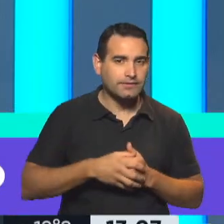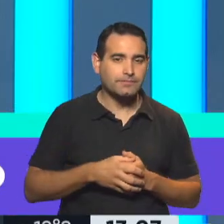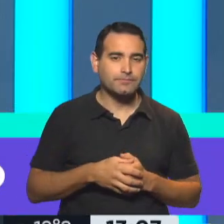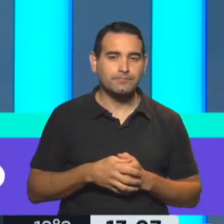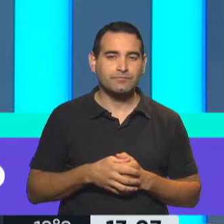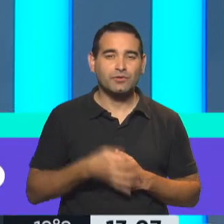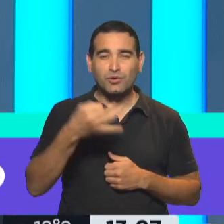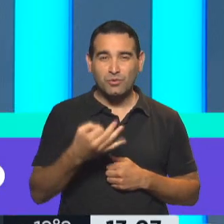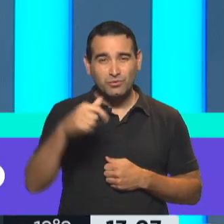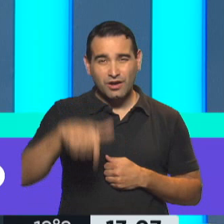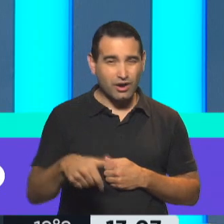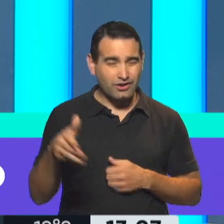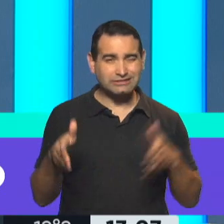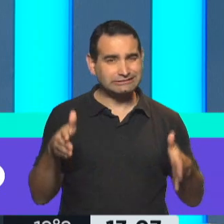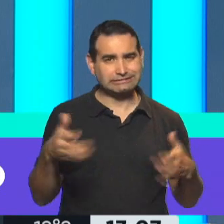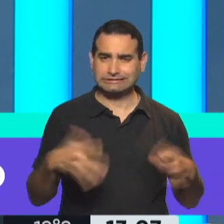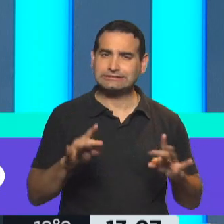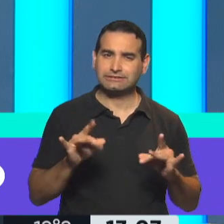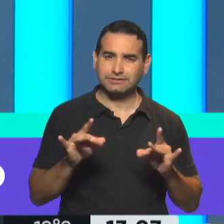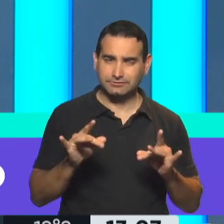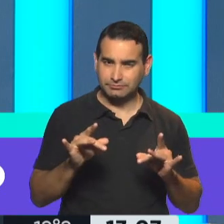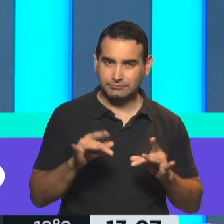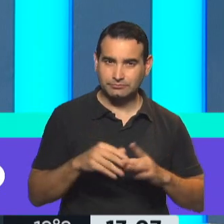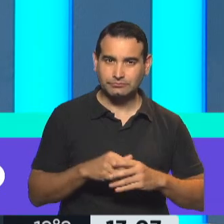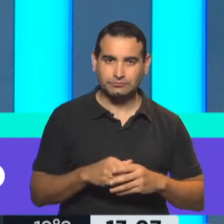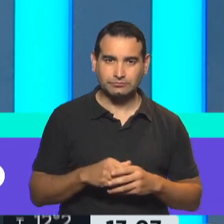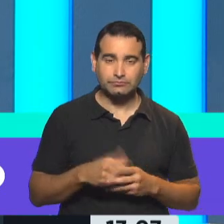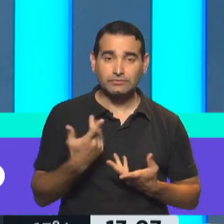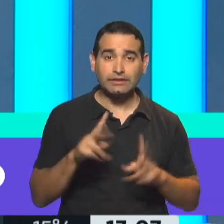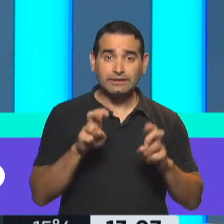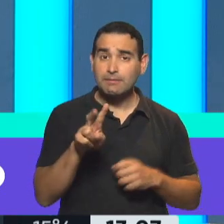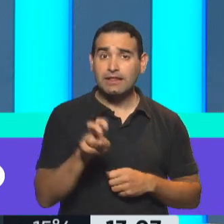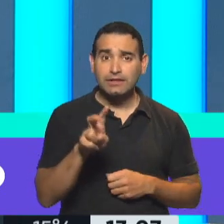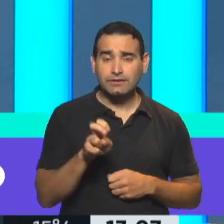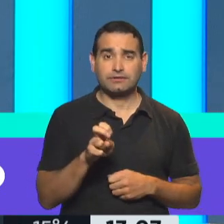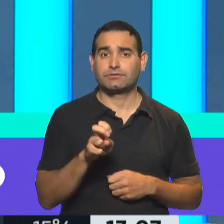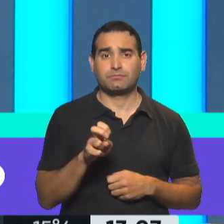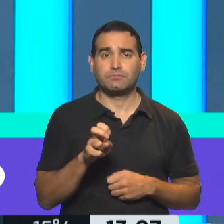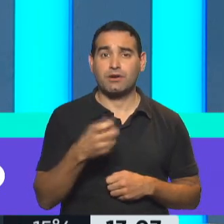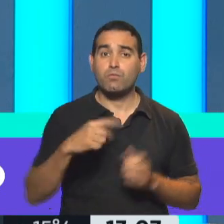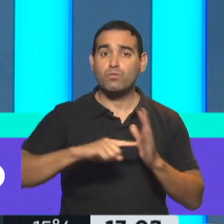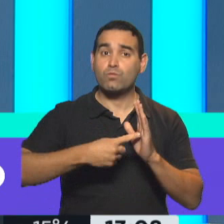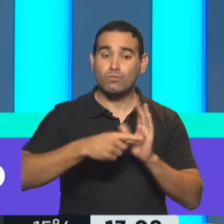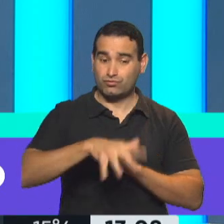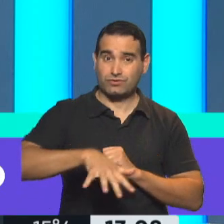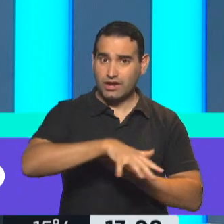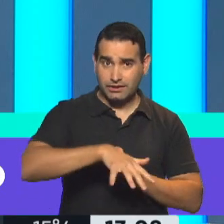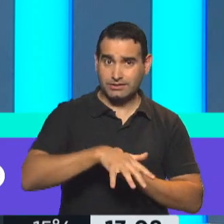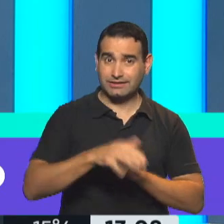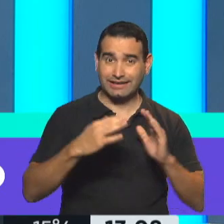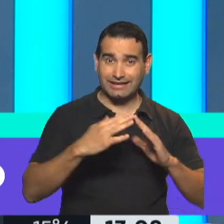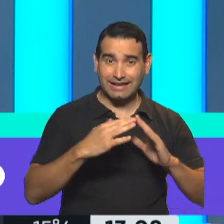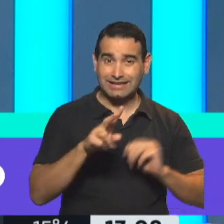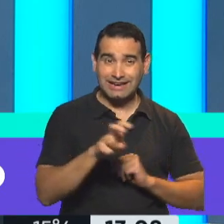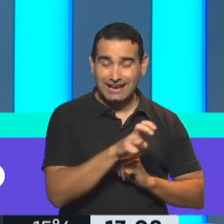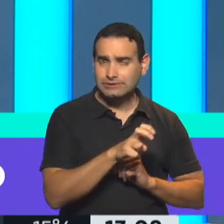estamos en una época muy complicada es muy complicada porque lo que ha pasado con los alquileres lo que está pasando por lo menos en la ciudad de buenos aires- necesitaría que